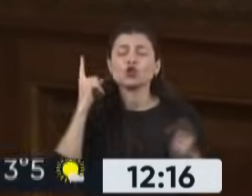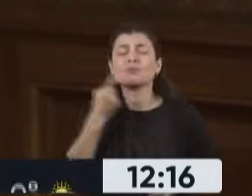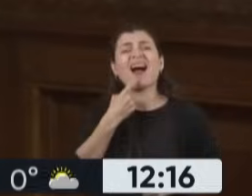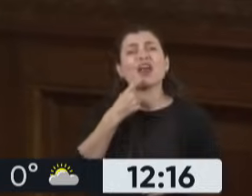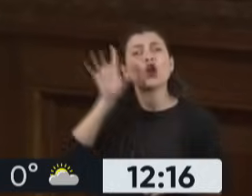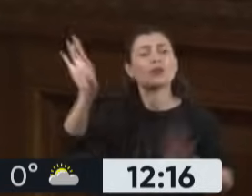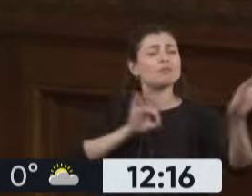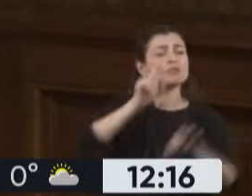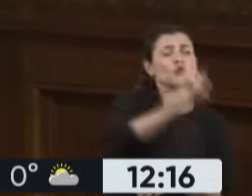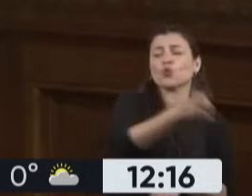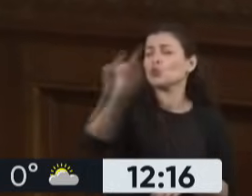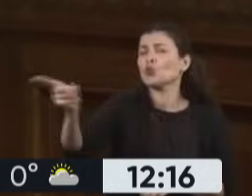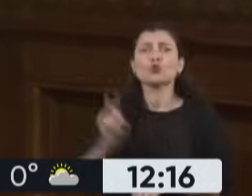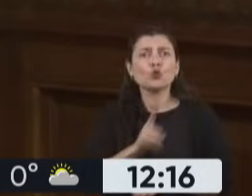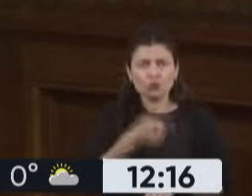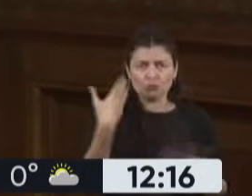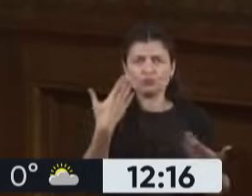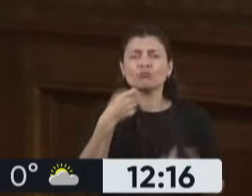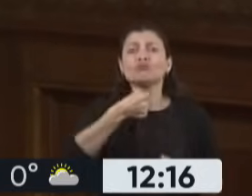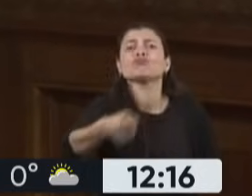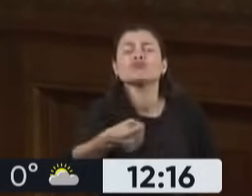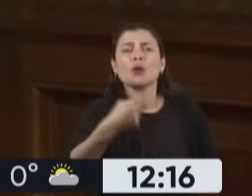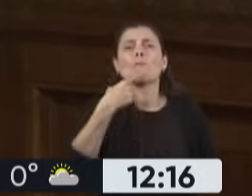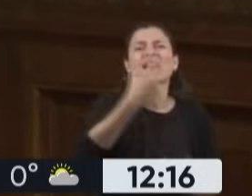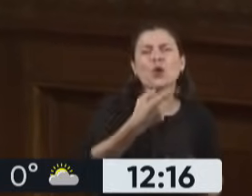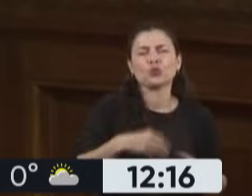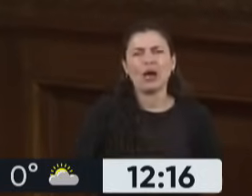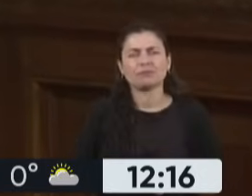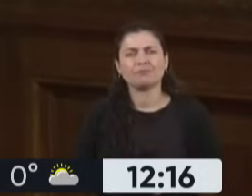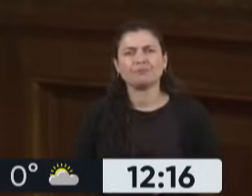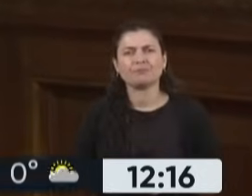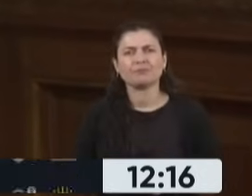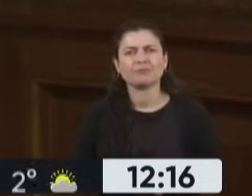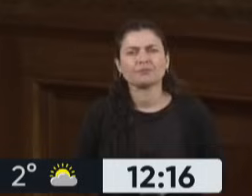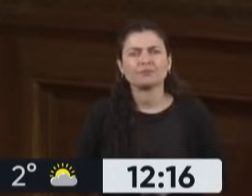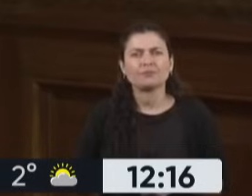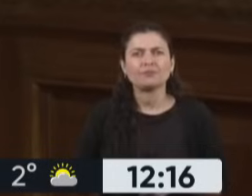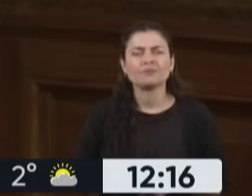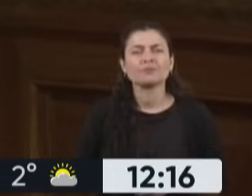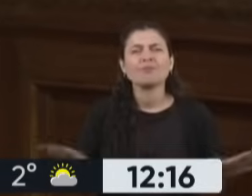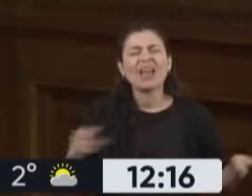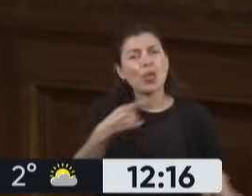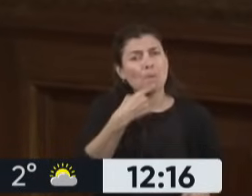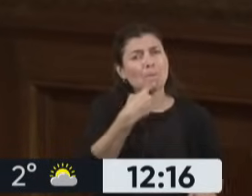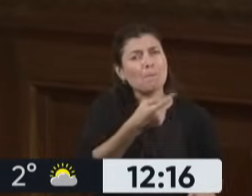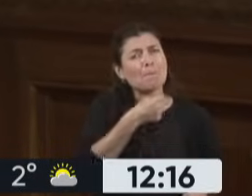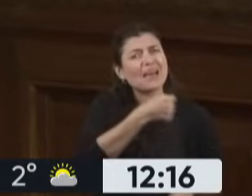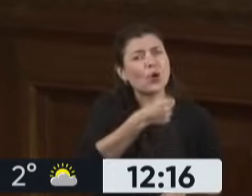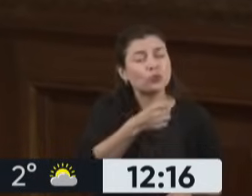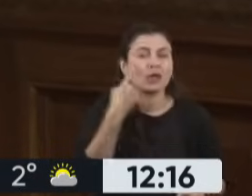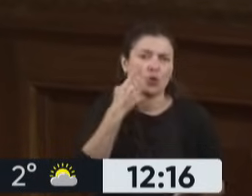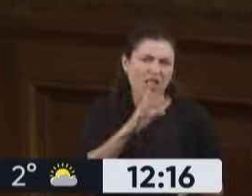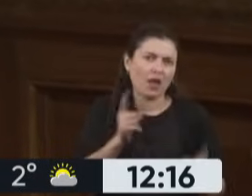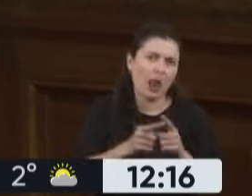y les voy dando la palabra a cada uno de ustedes. Las preguntas son